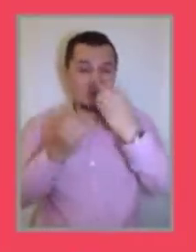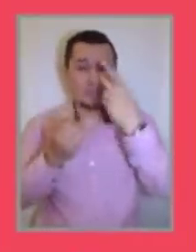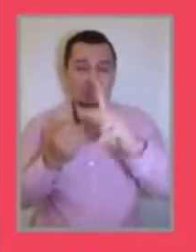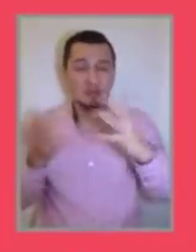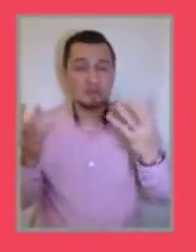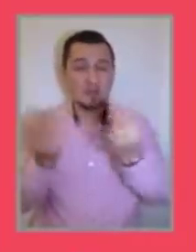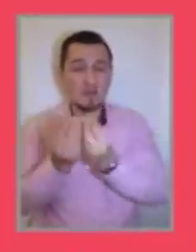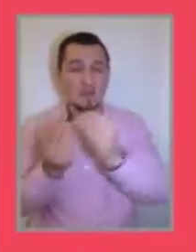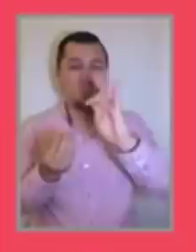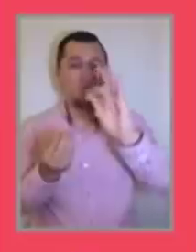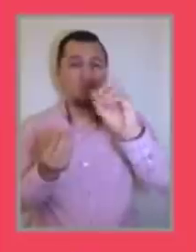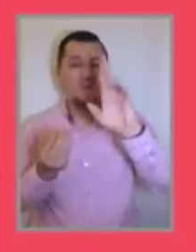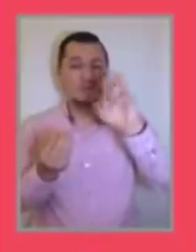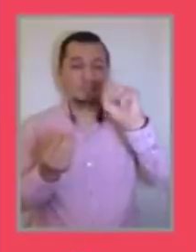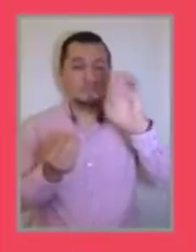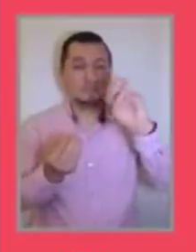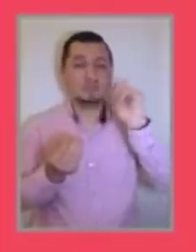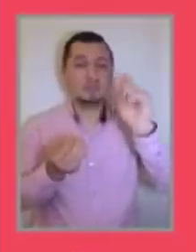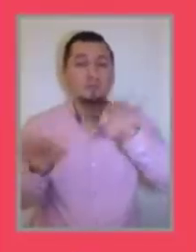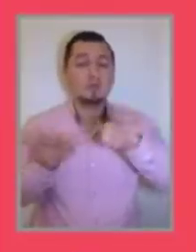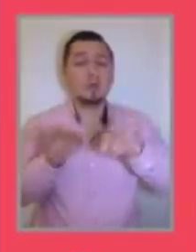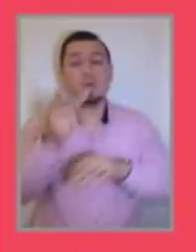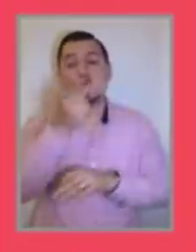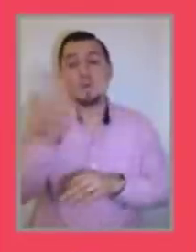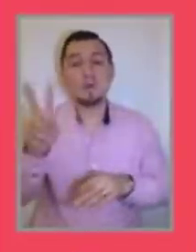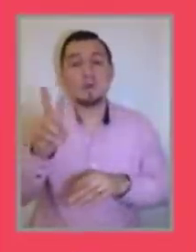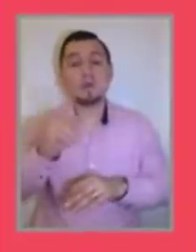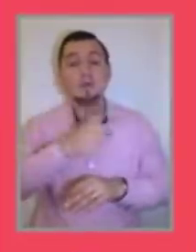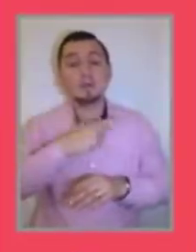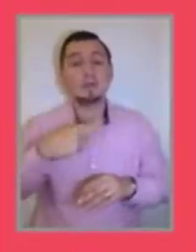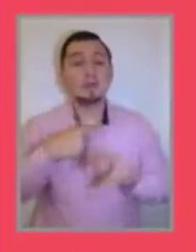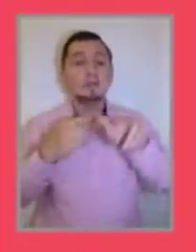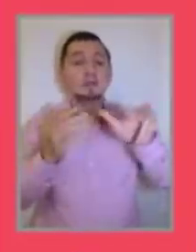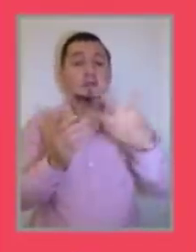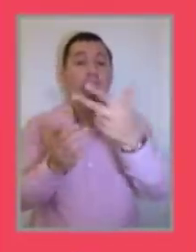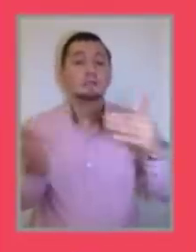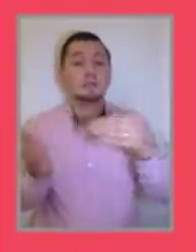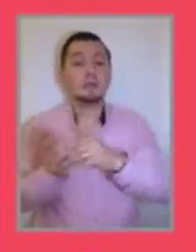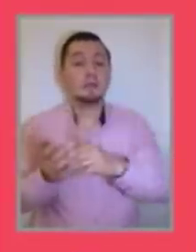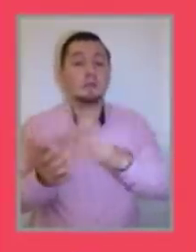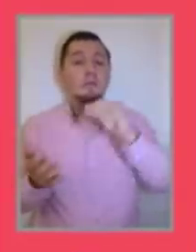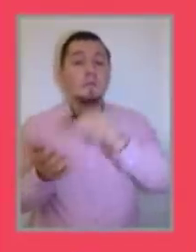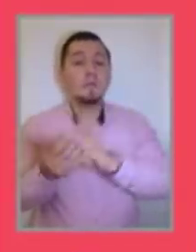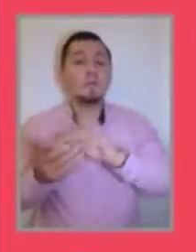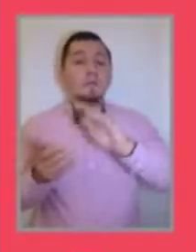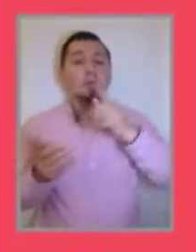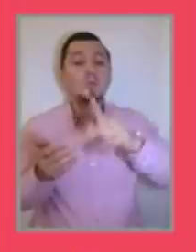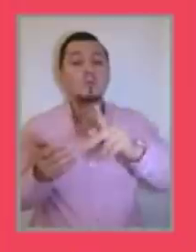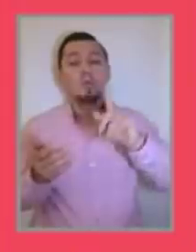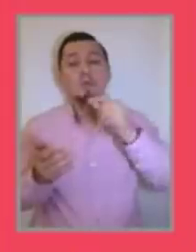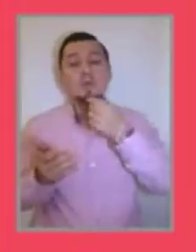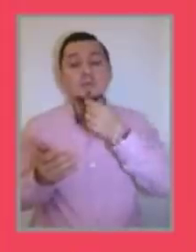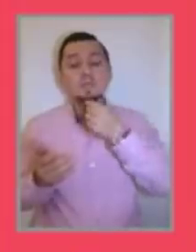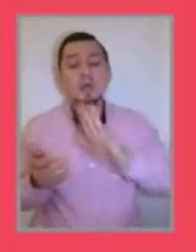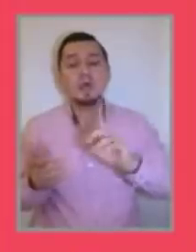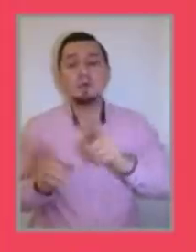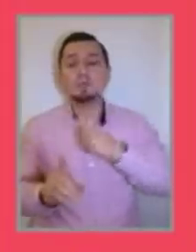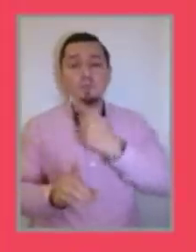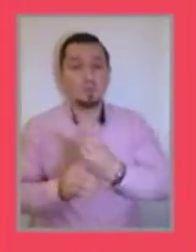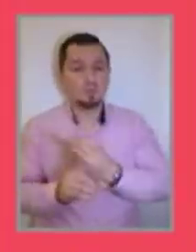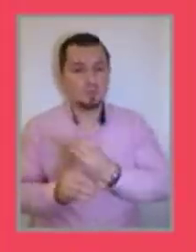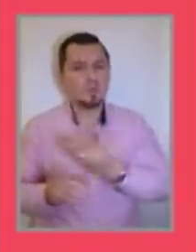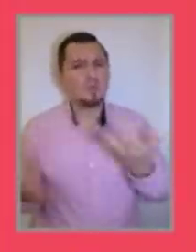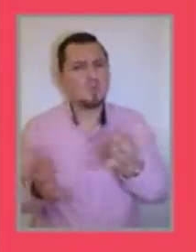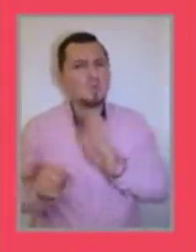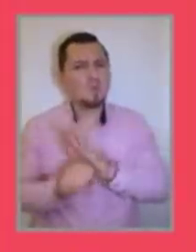Ciencias Forenses, un exfuncionario municipal de Puerto Vallarta solo debe pagar 13,000 pesos por compensación a una niña de la cual abusó. ¿Cuál es su postura, toda